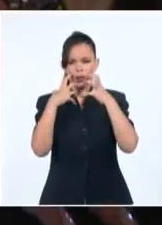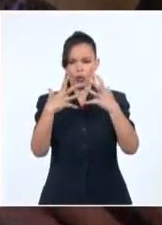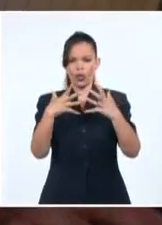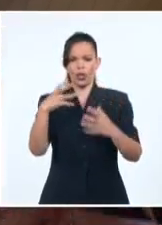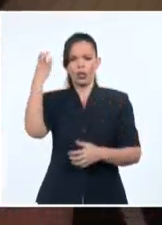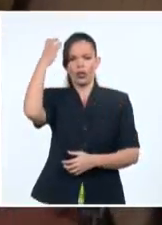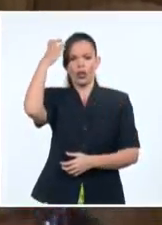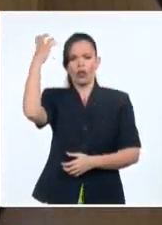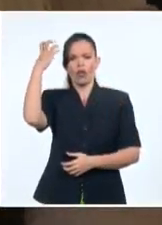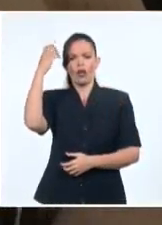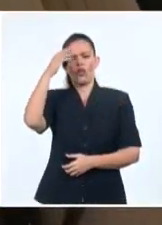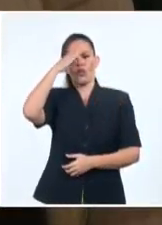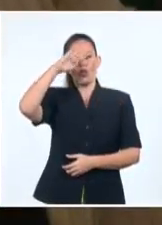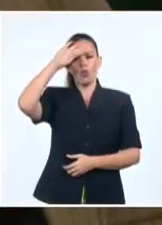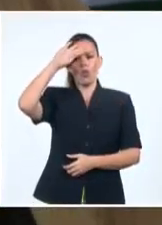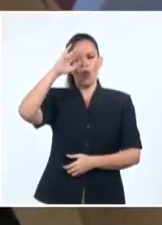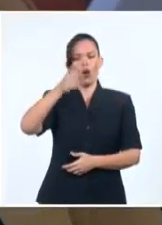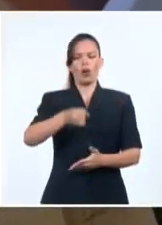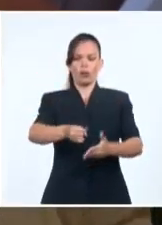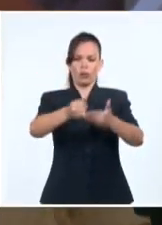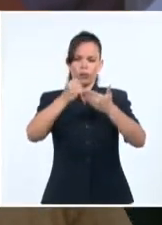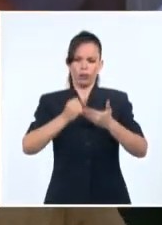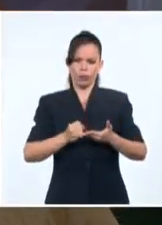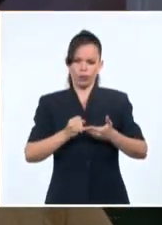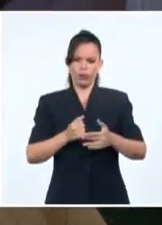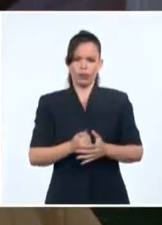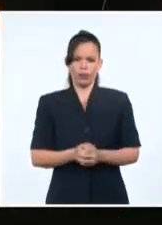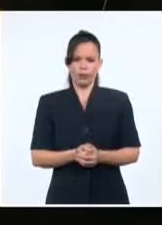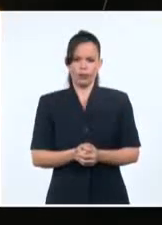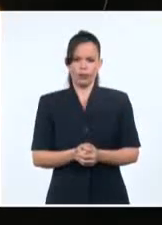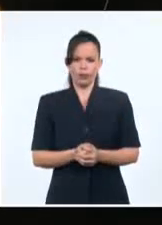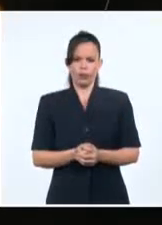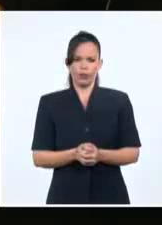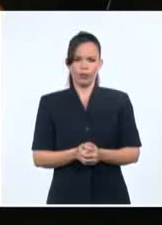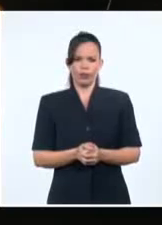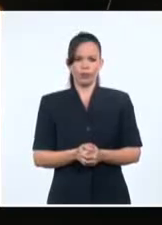le conceda a esta cooperación. También quisiera expresar